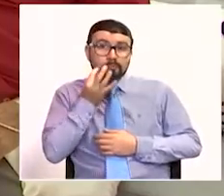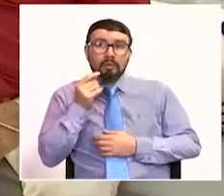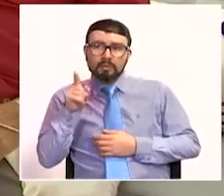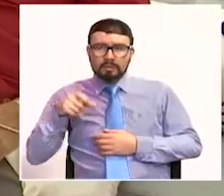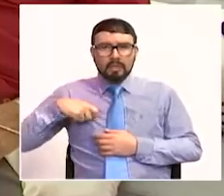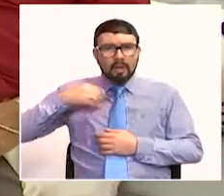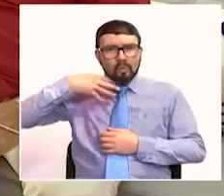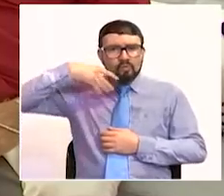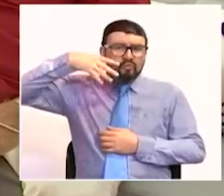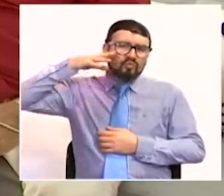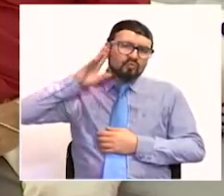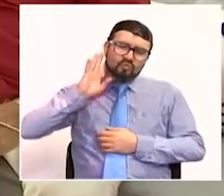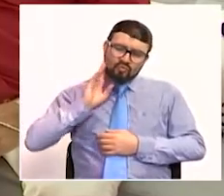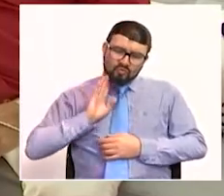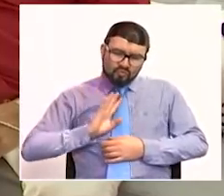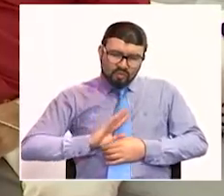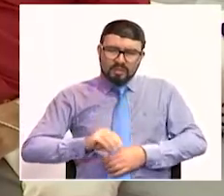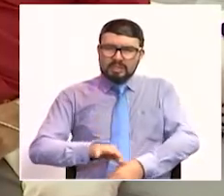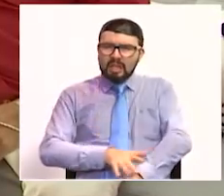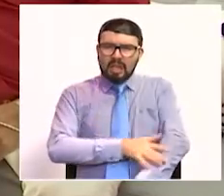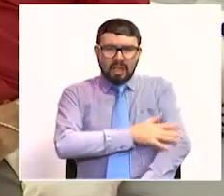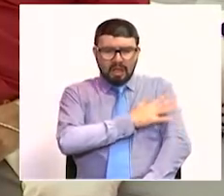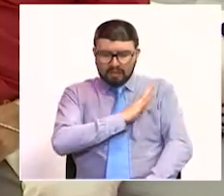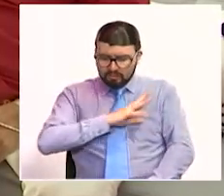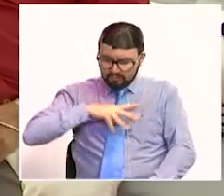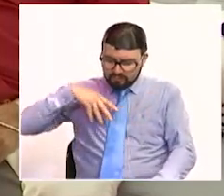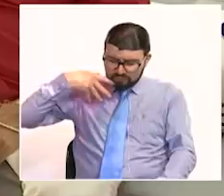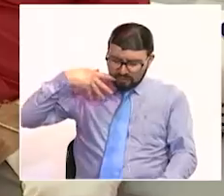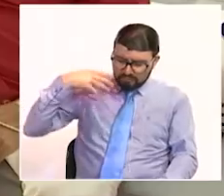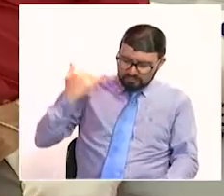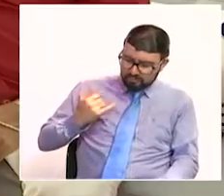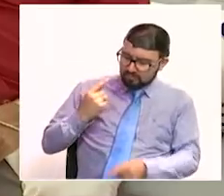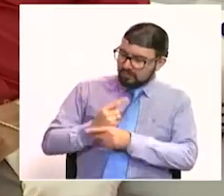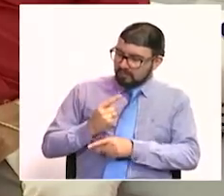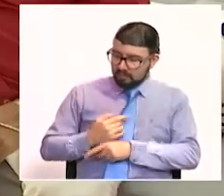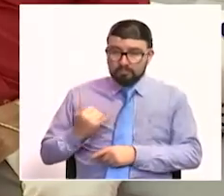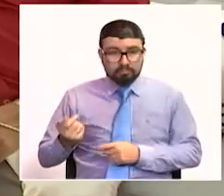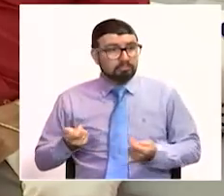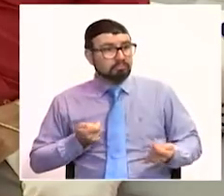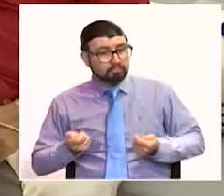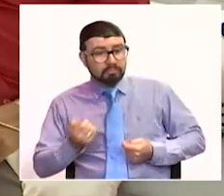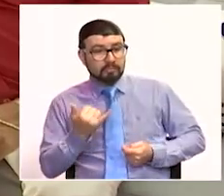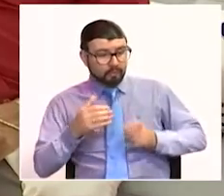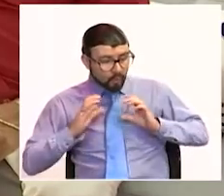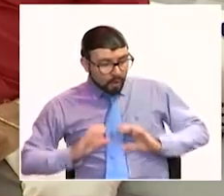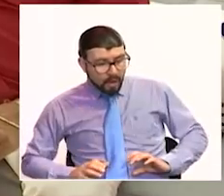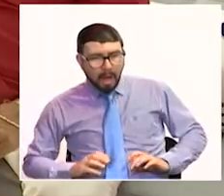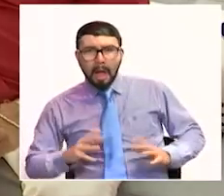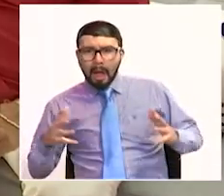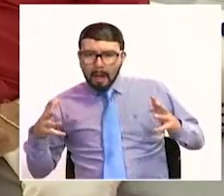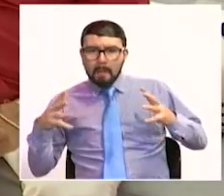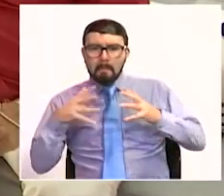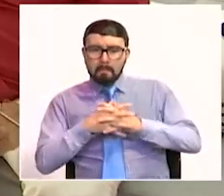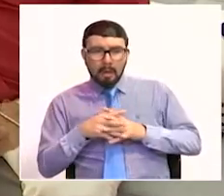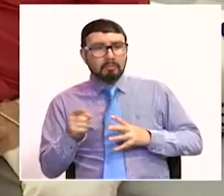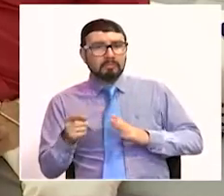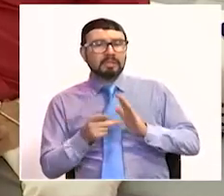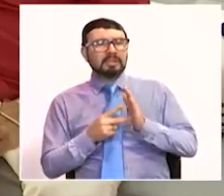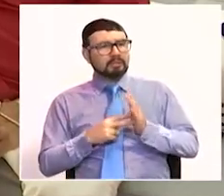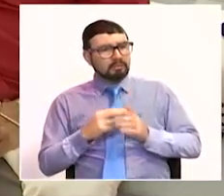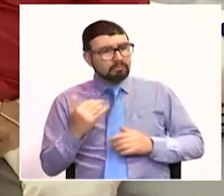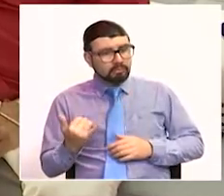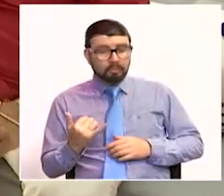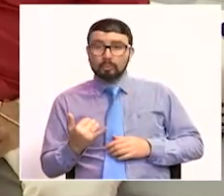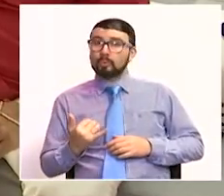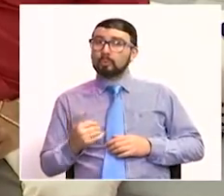venas, arterias, tiene un tejido de soporte que se relaciona con el resto del cuerpo. Entonces, tenemos